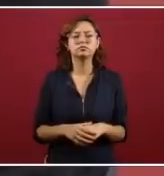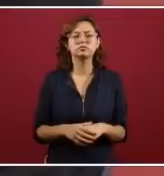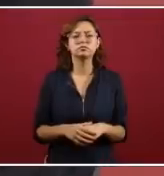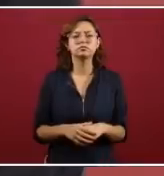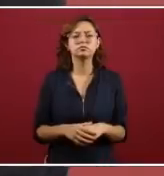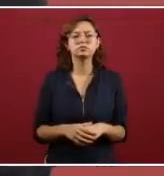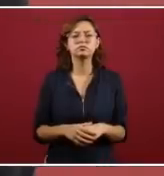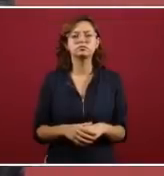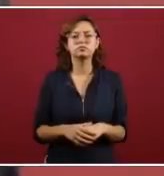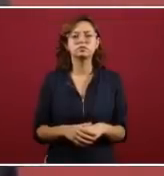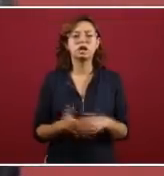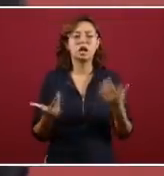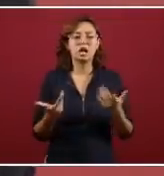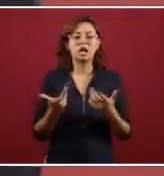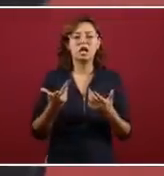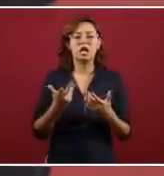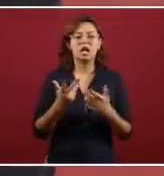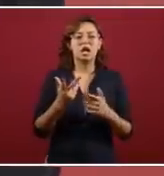el uso de transgénicos,